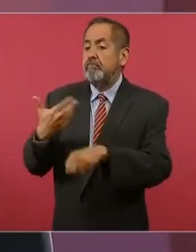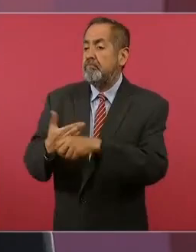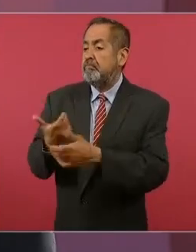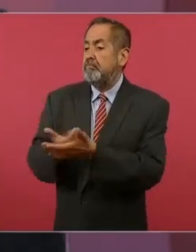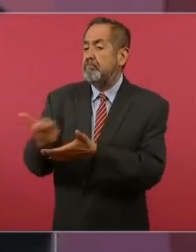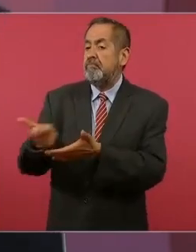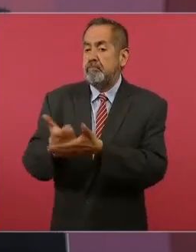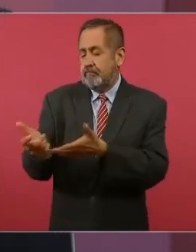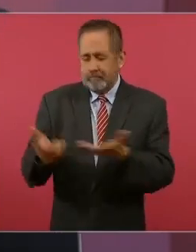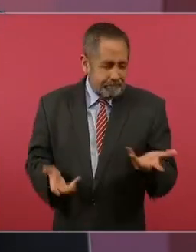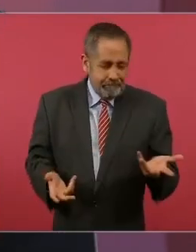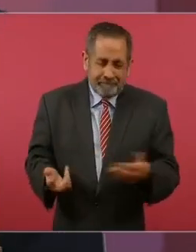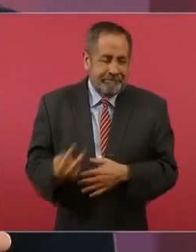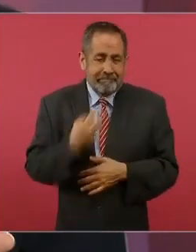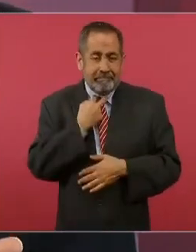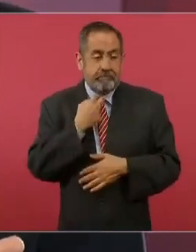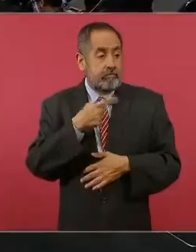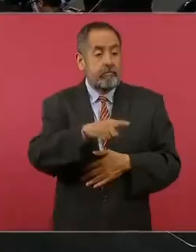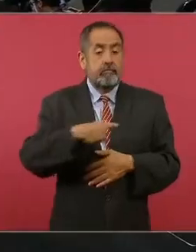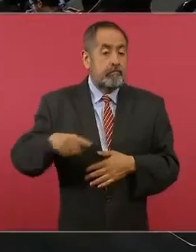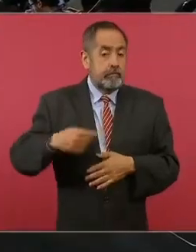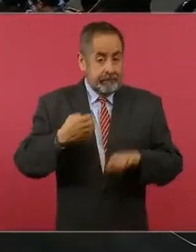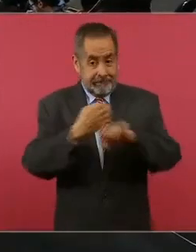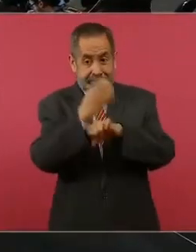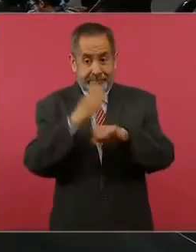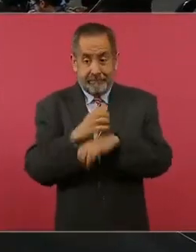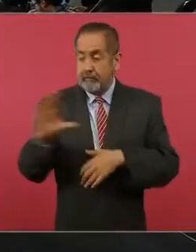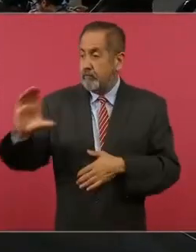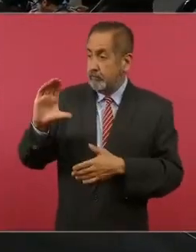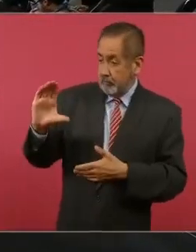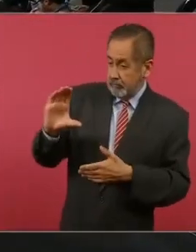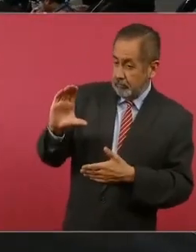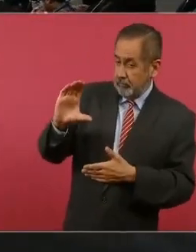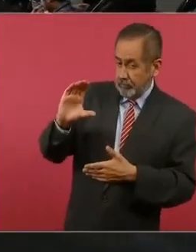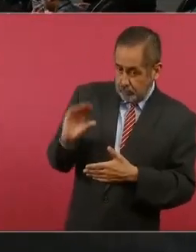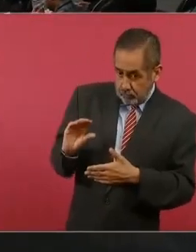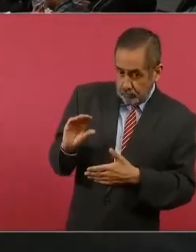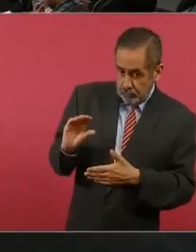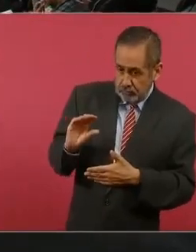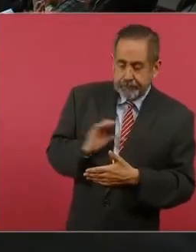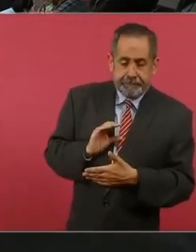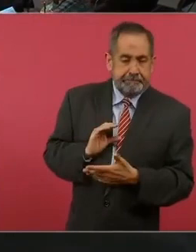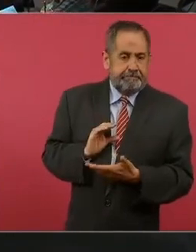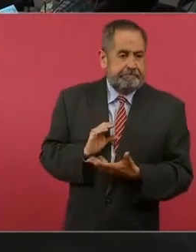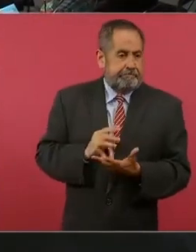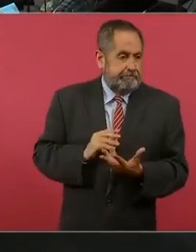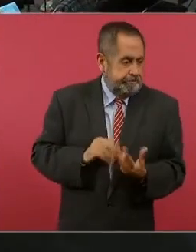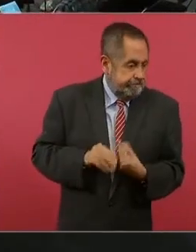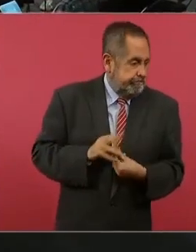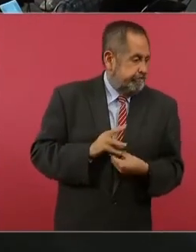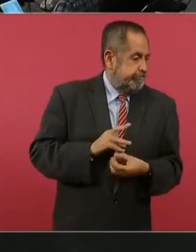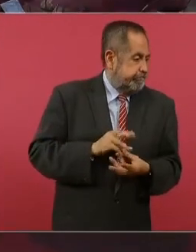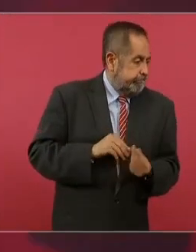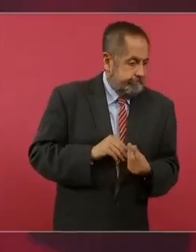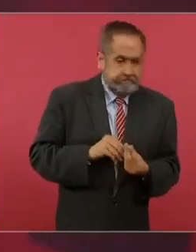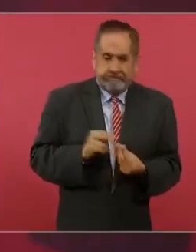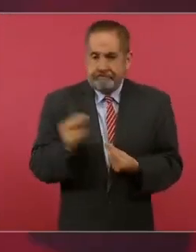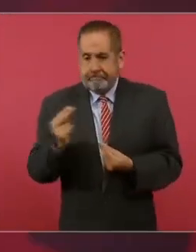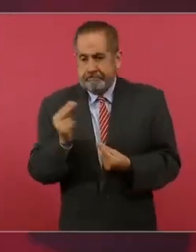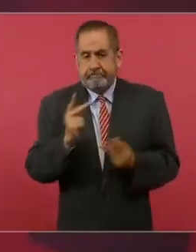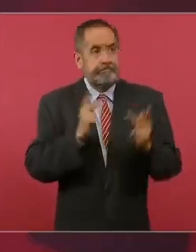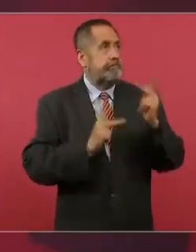Entonces, se quedaban sin dinero los gobiernos y tenían que recurrir a